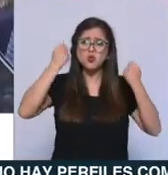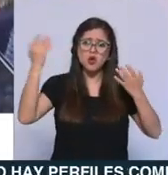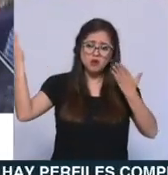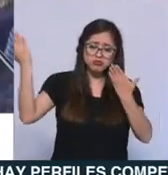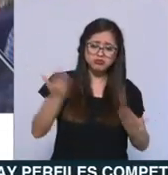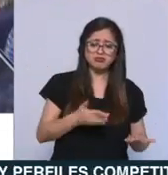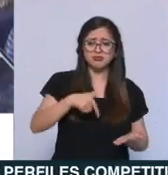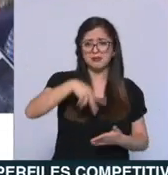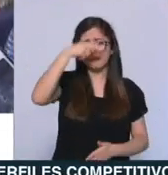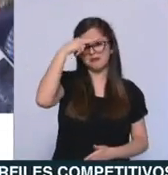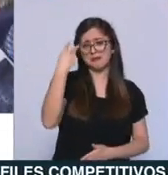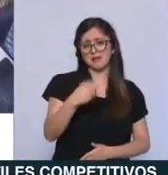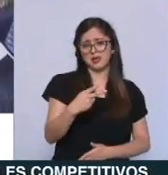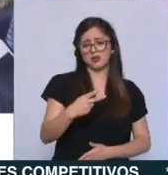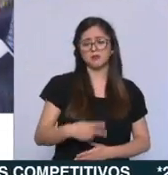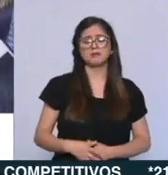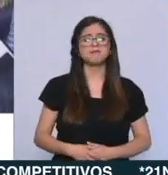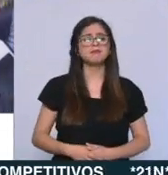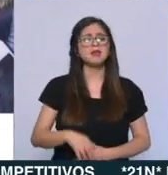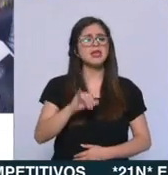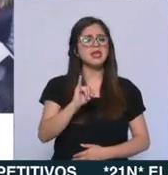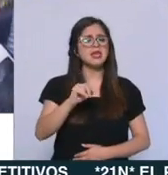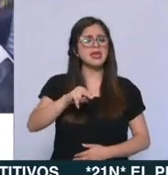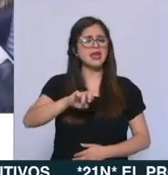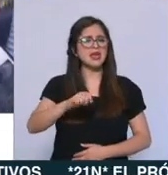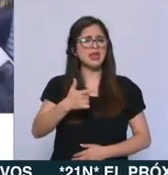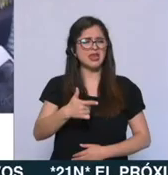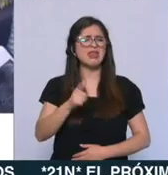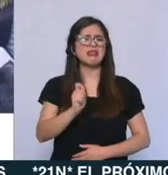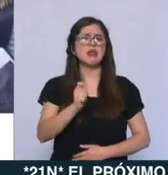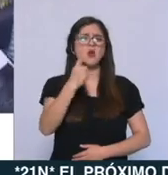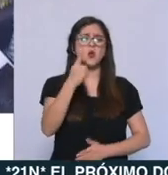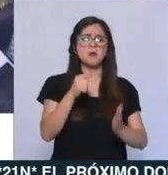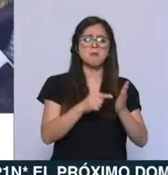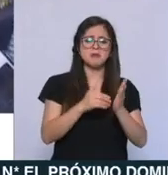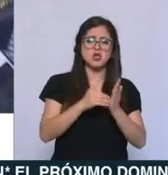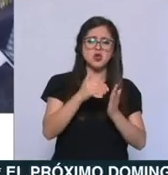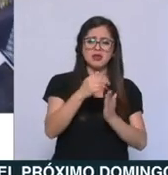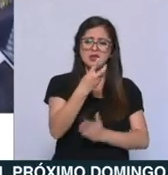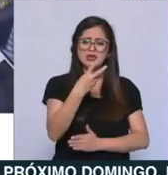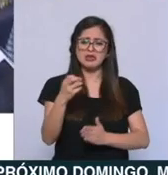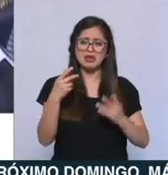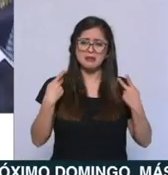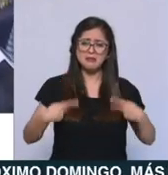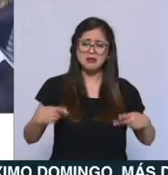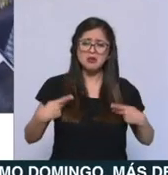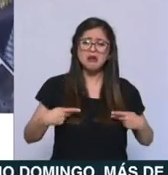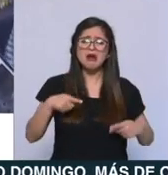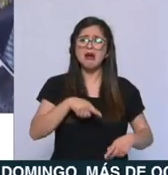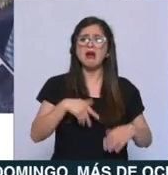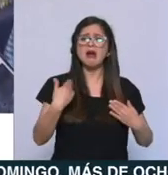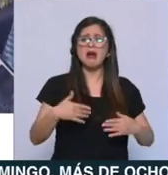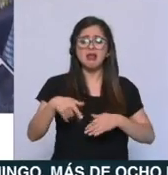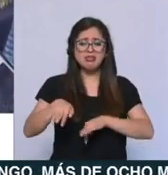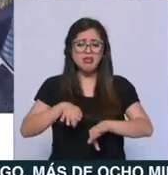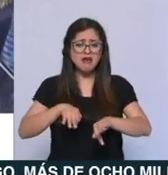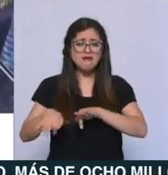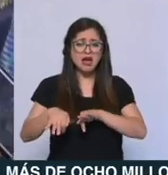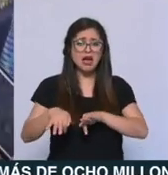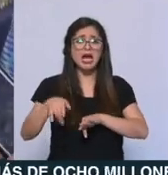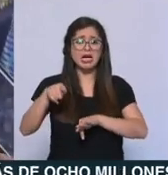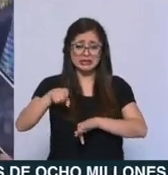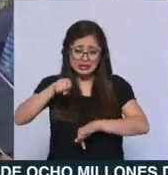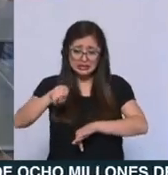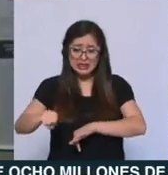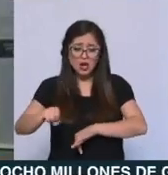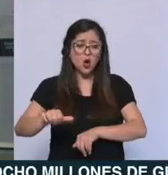estamos hablando, según esos datos de INEGI, de 1.300.000 personas empleadas directa e